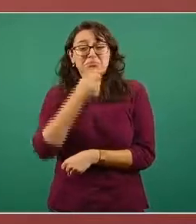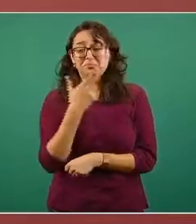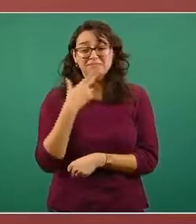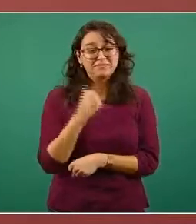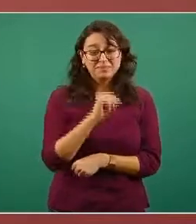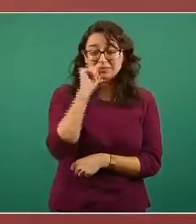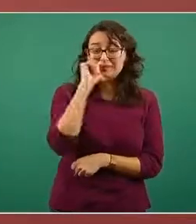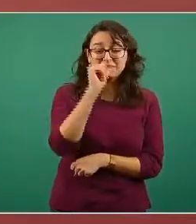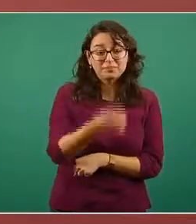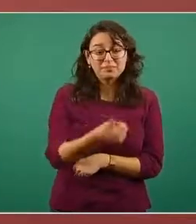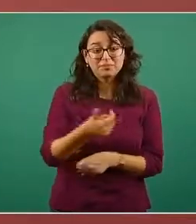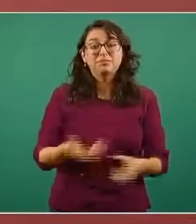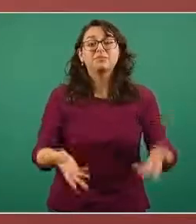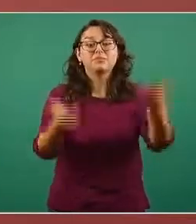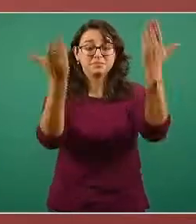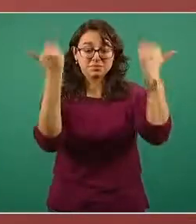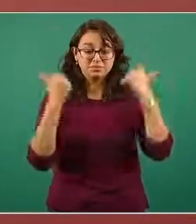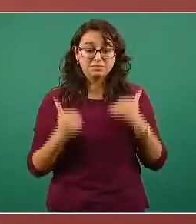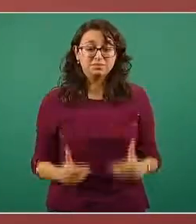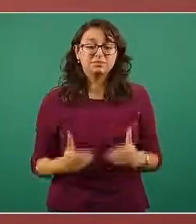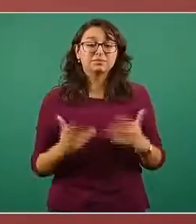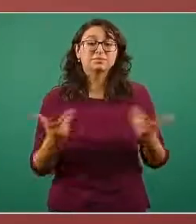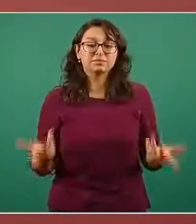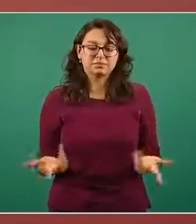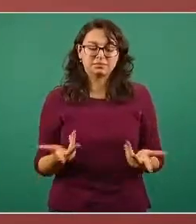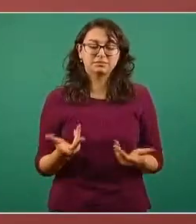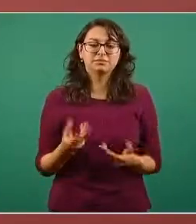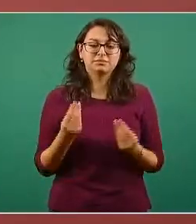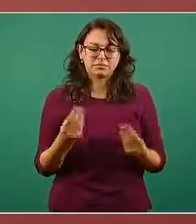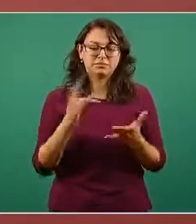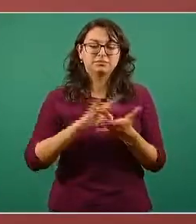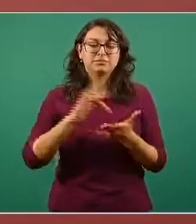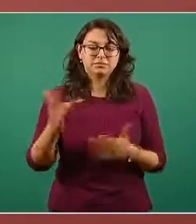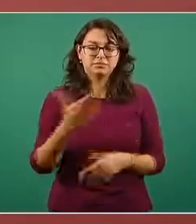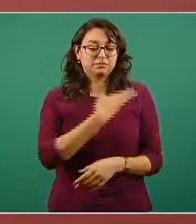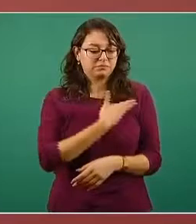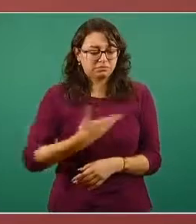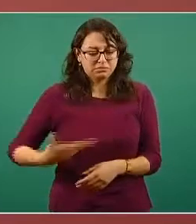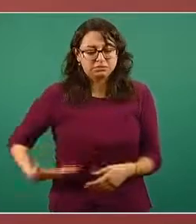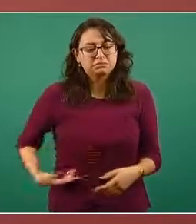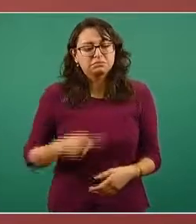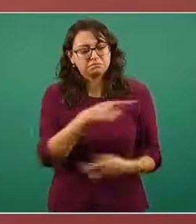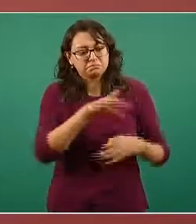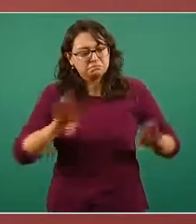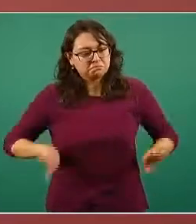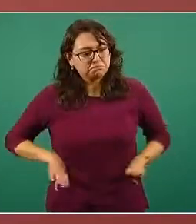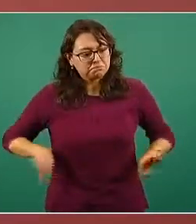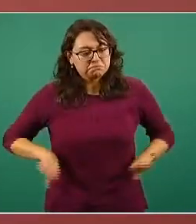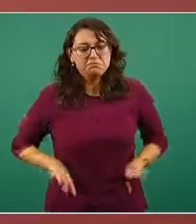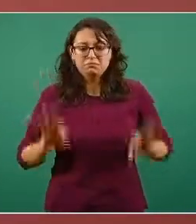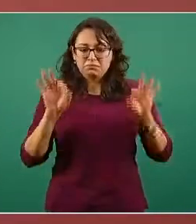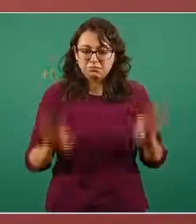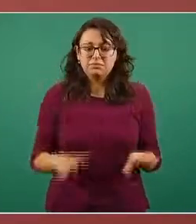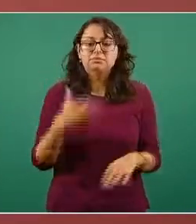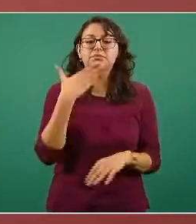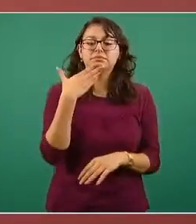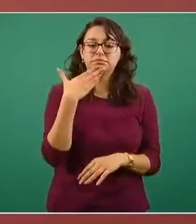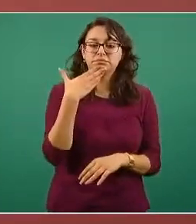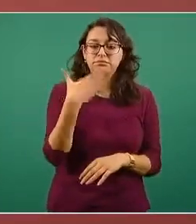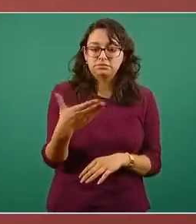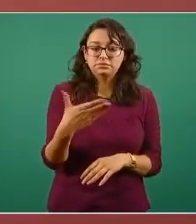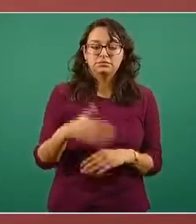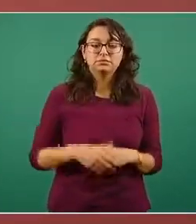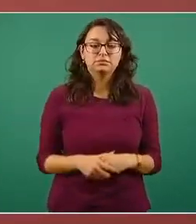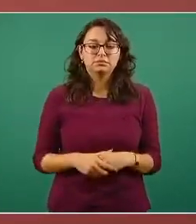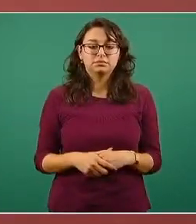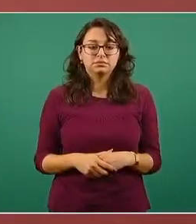general para regresar al punto que señala usted, Héctor, y le agradezco. El presidente está evolucionando bien y tendremos su